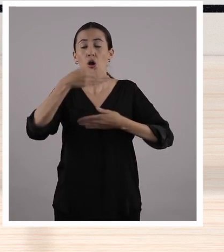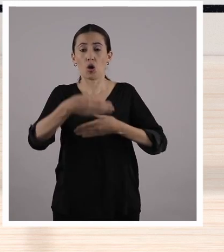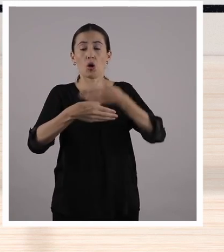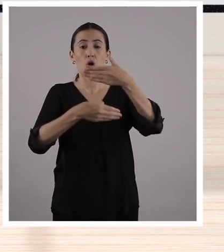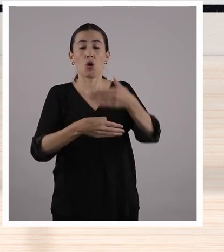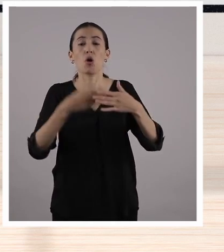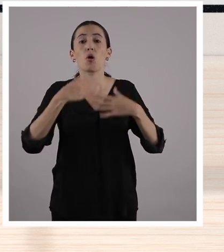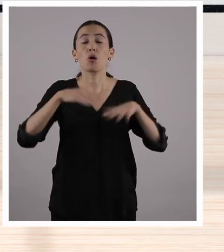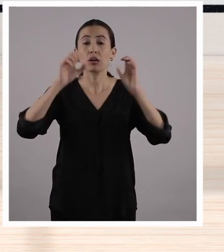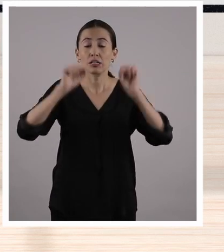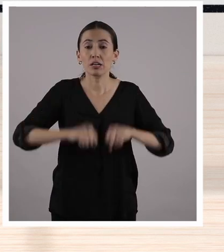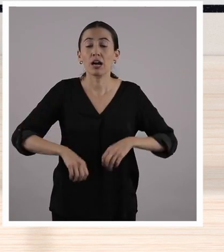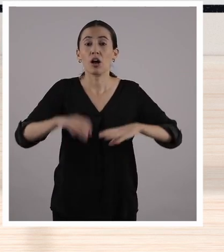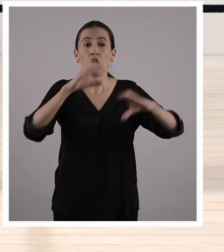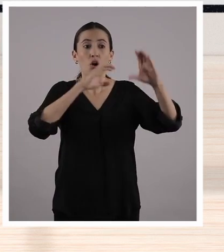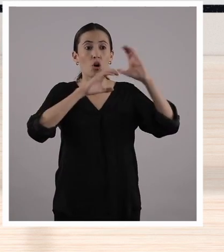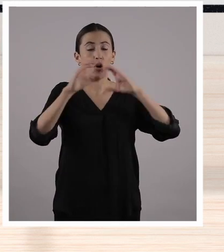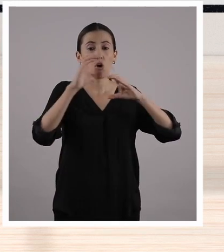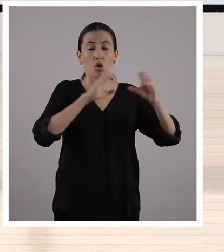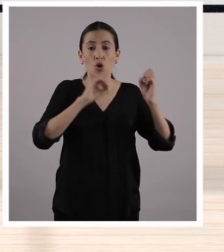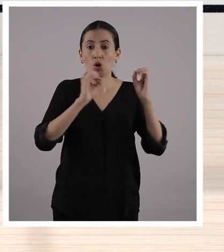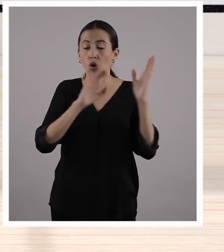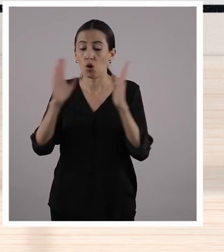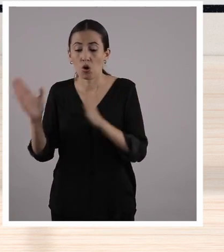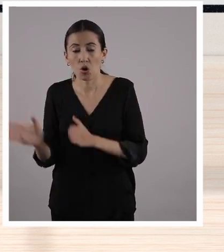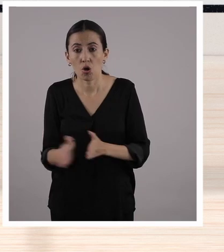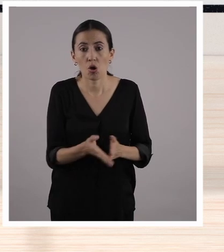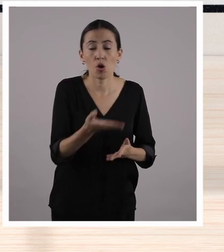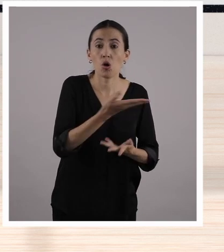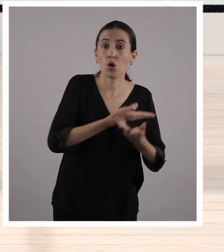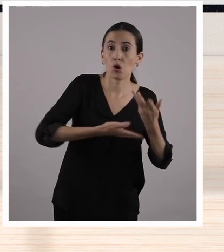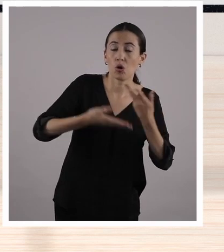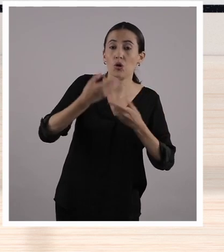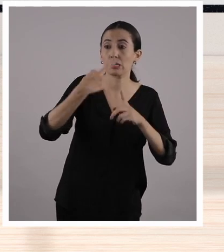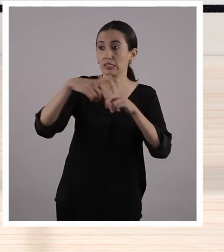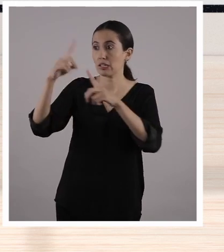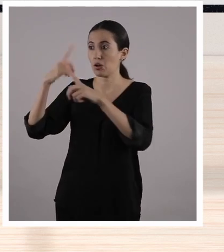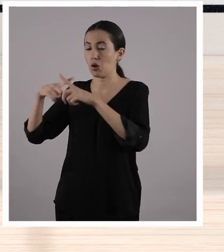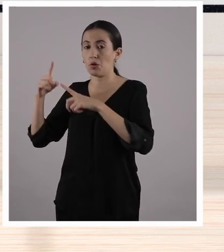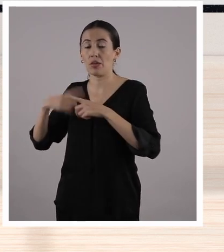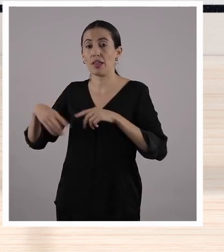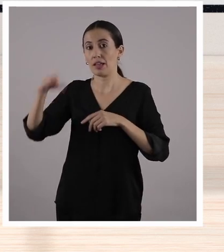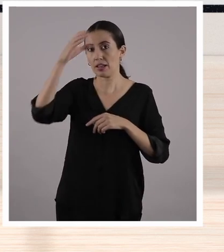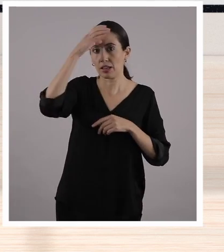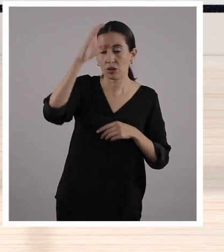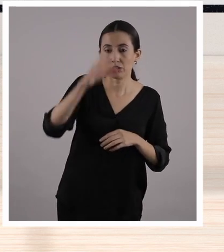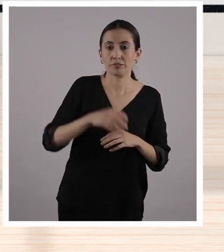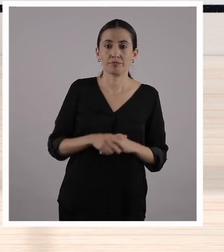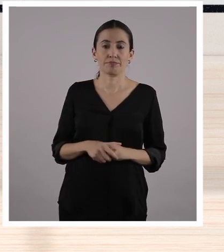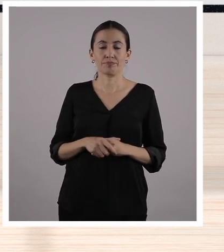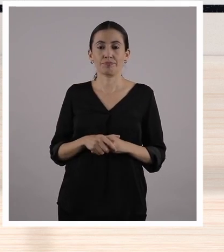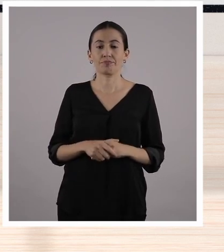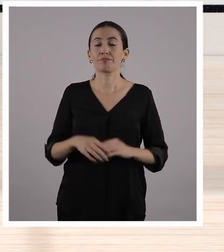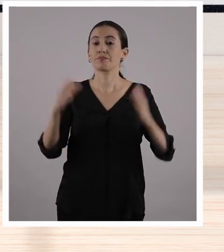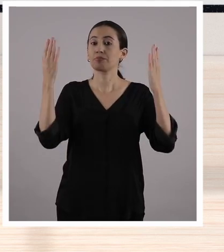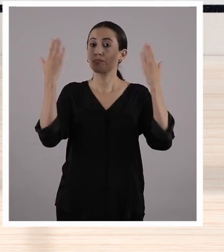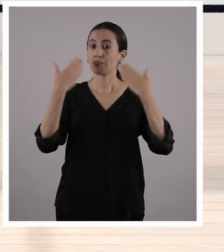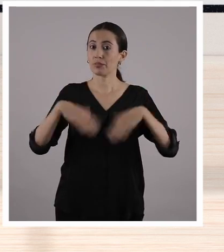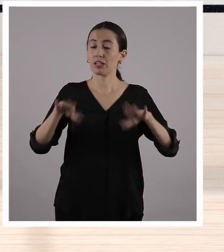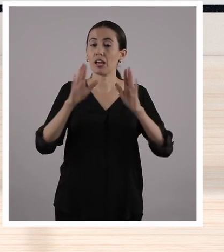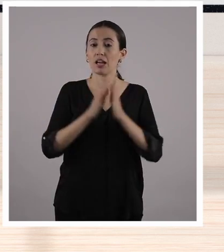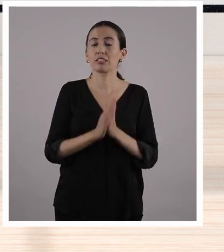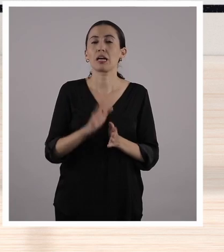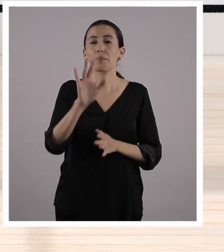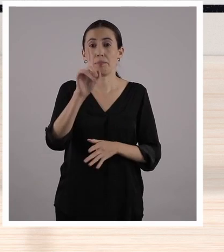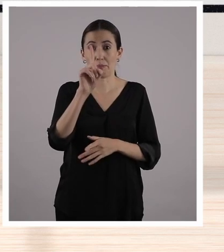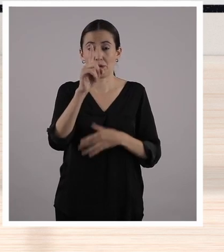también podemos comunicar o transmitir nuestros valores de la diversidad y de la interculturalidad. De esas yo me quiero